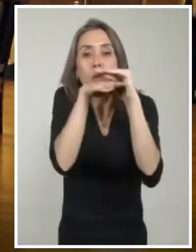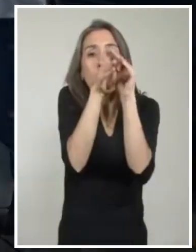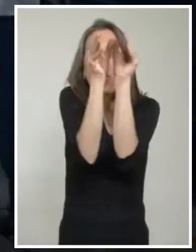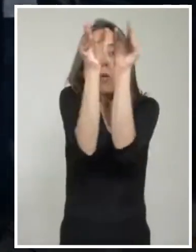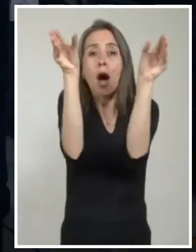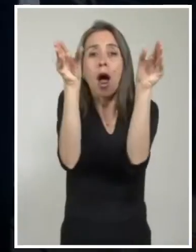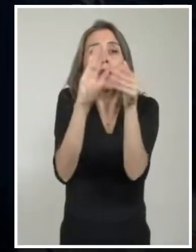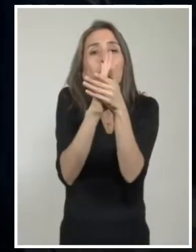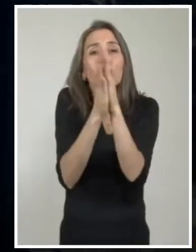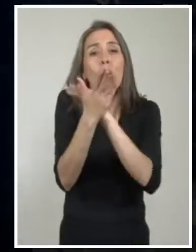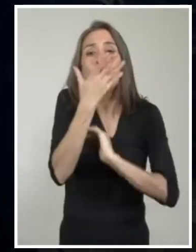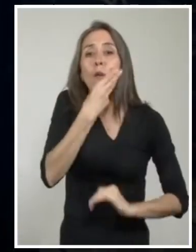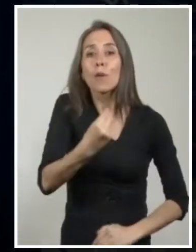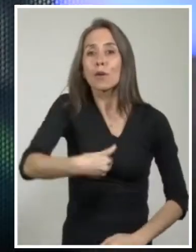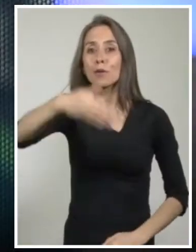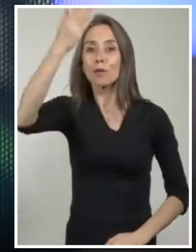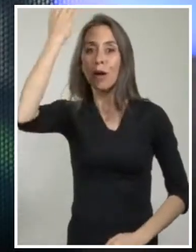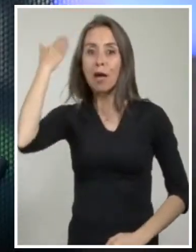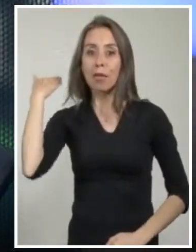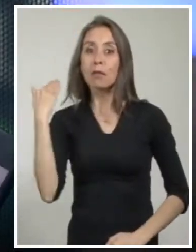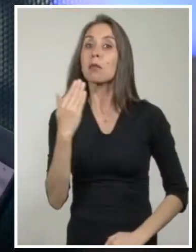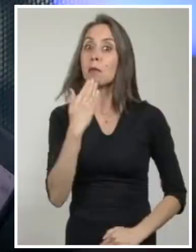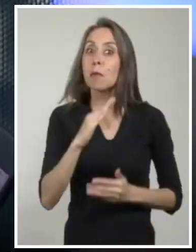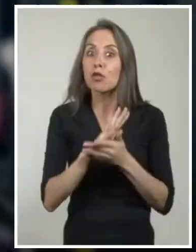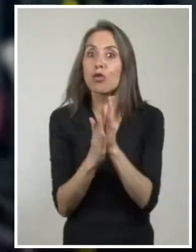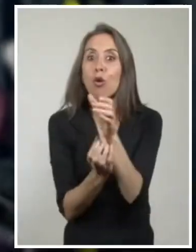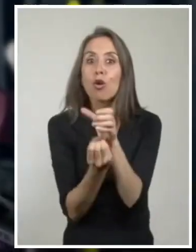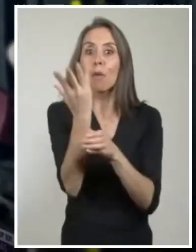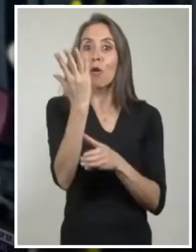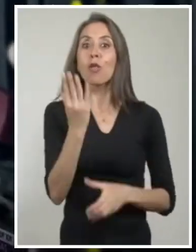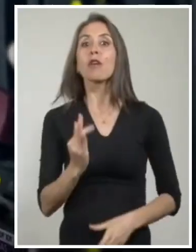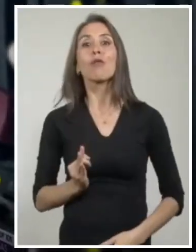del pasado y con toda la vanguardia del futuro.